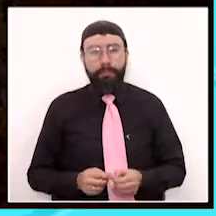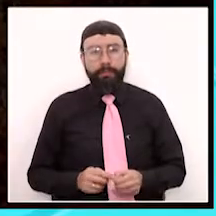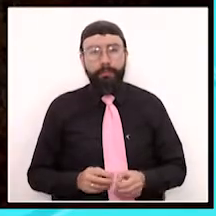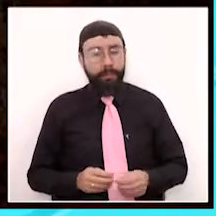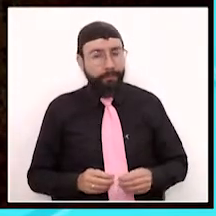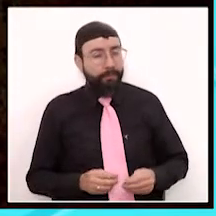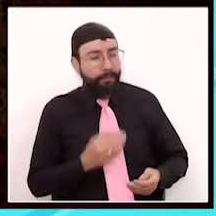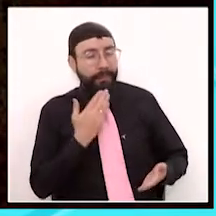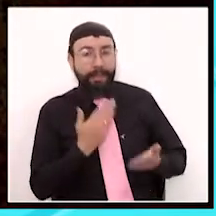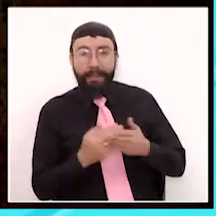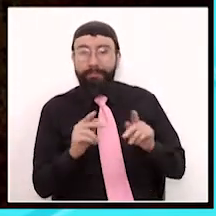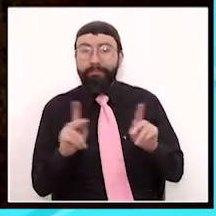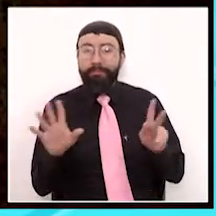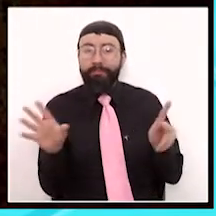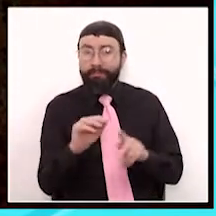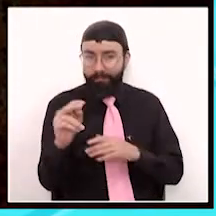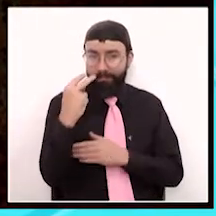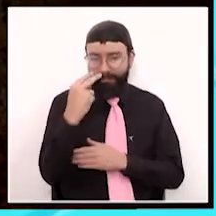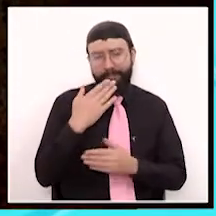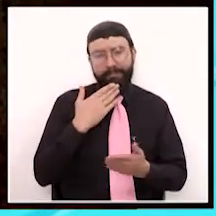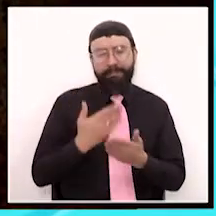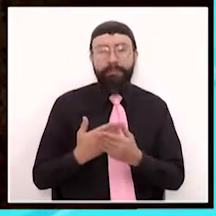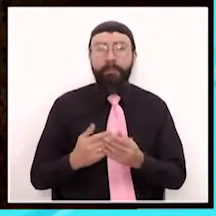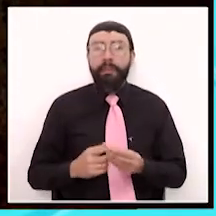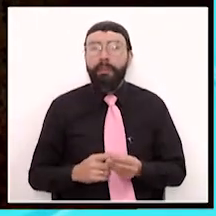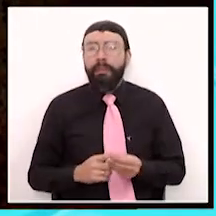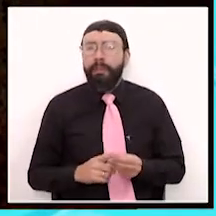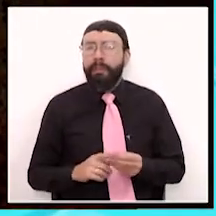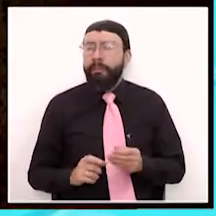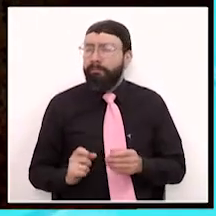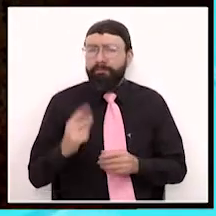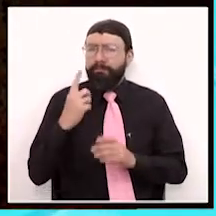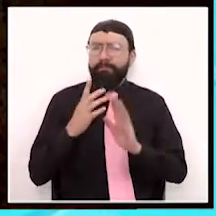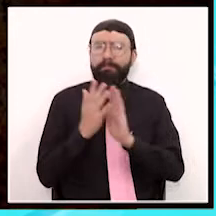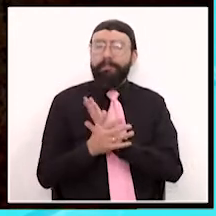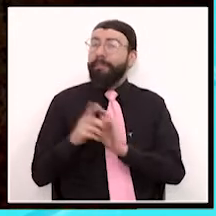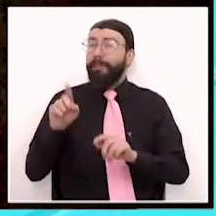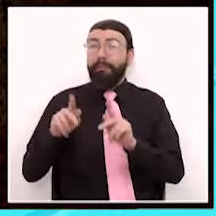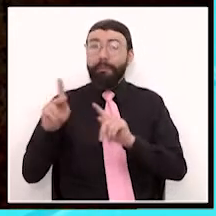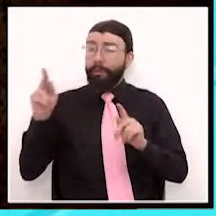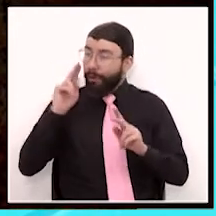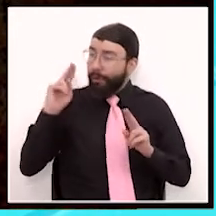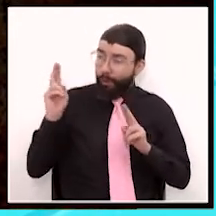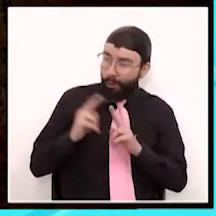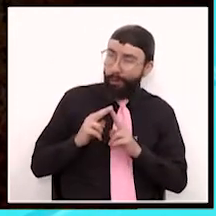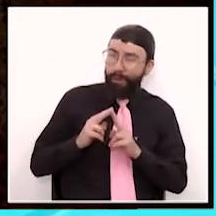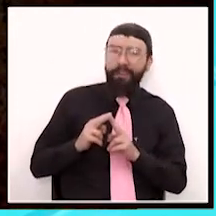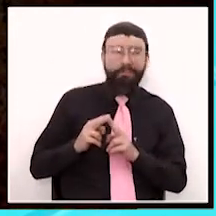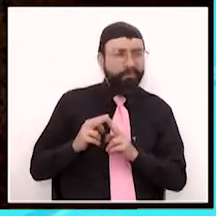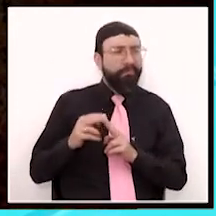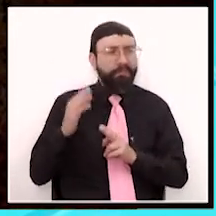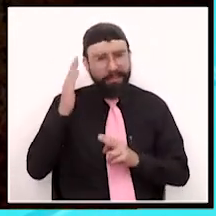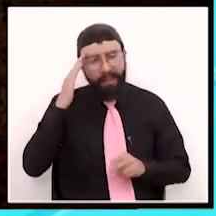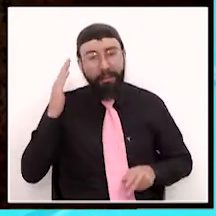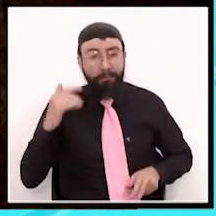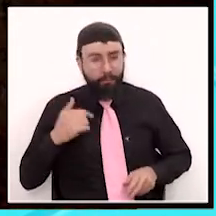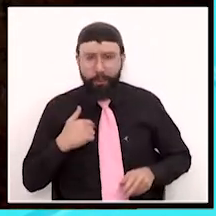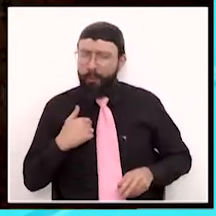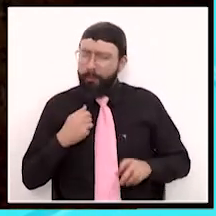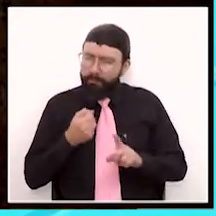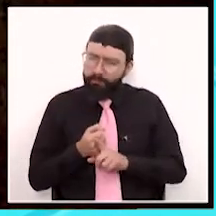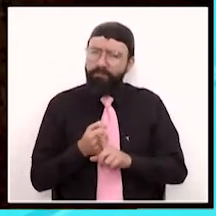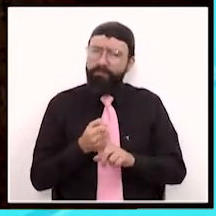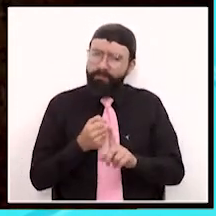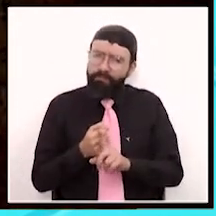hoy. Primero decirles que pues los que me conocen saben que yo soy muy